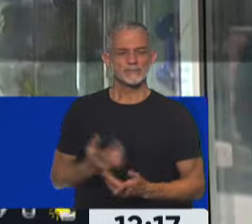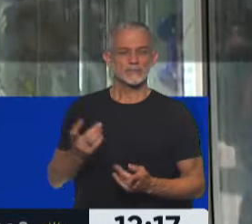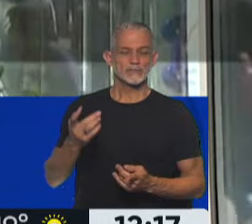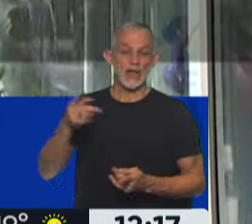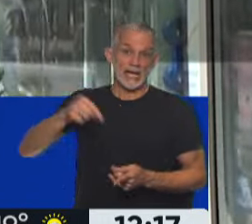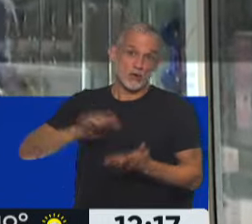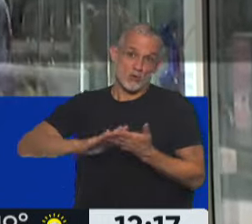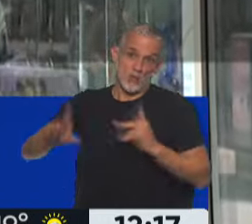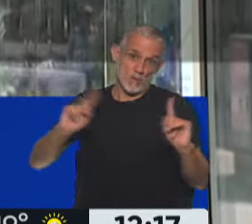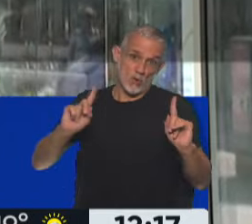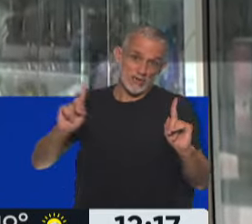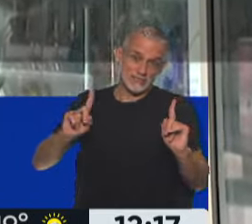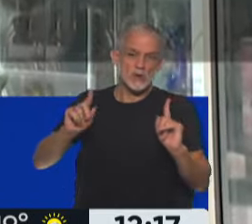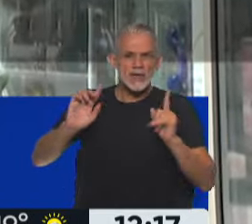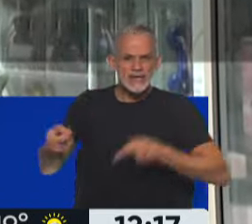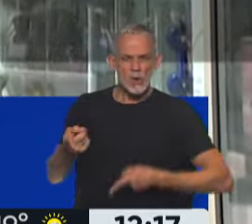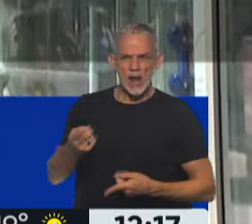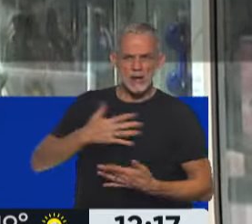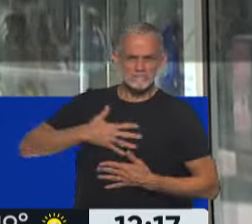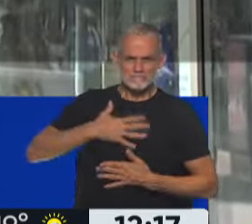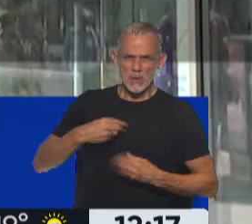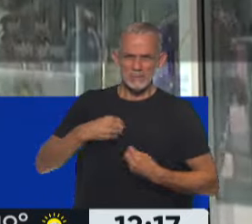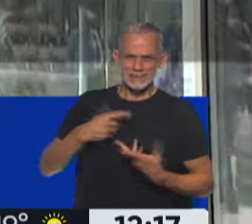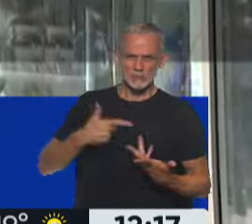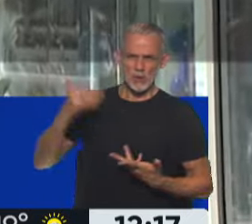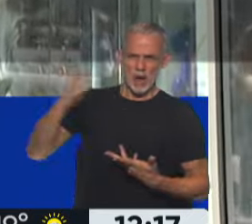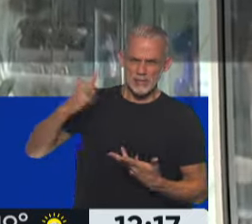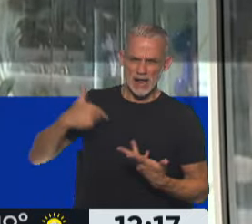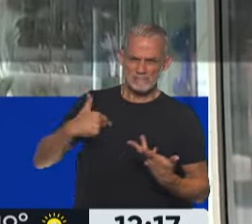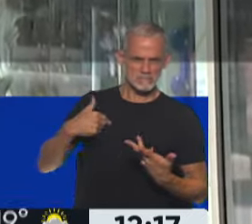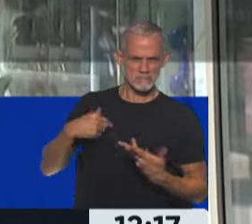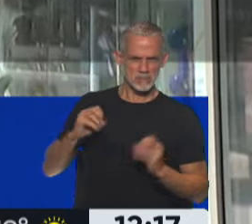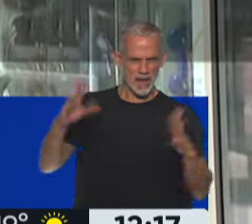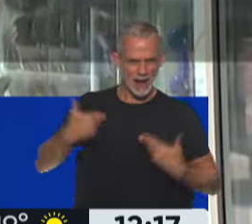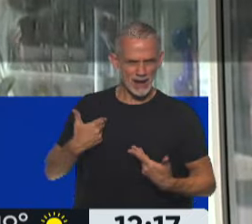Also es ist ja keine neue Entwicklung und trotzdem